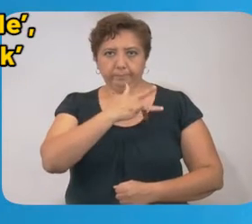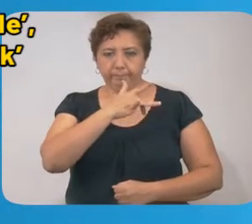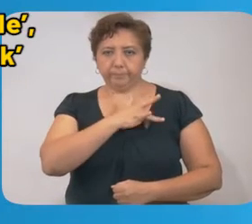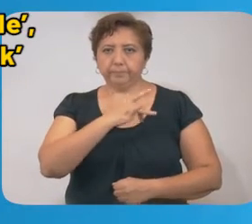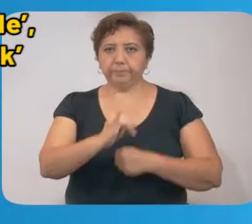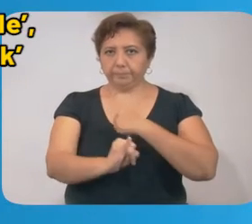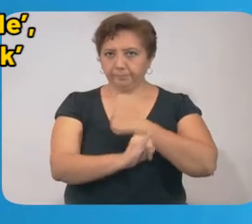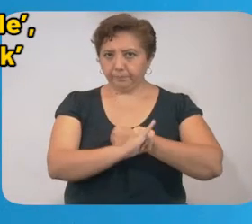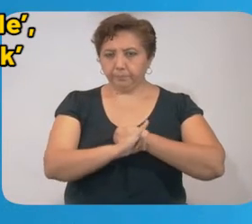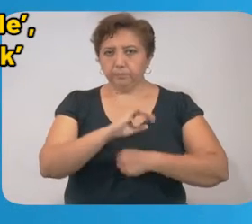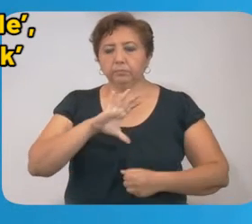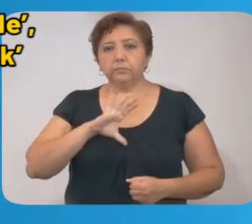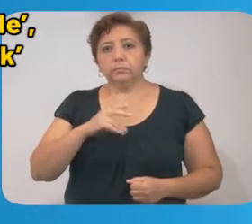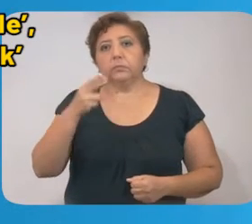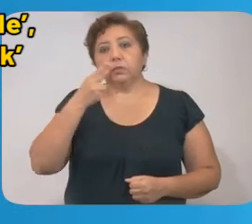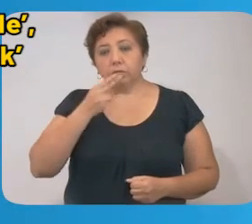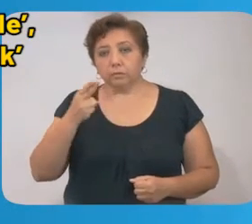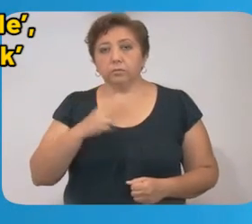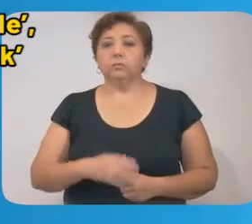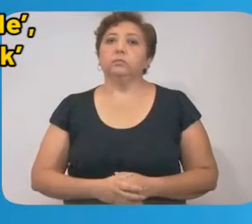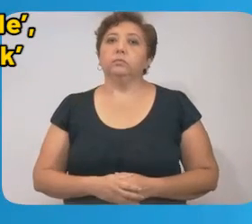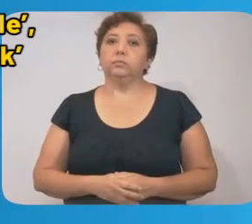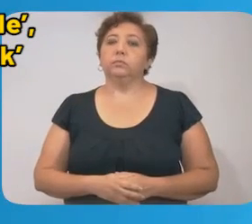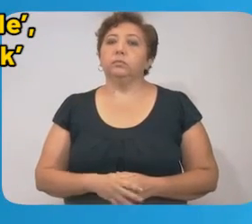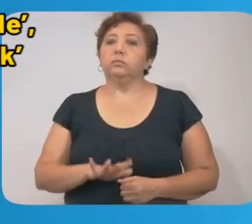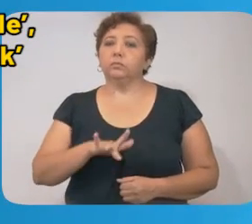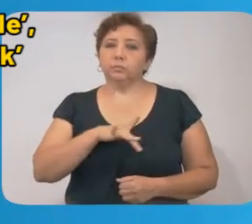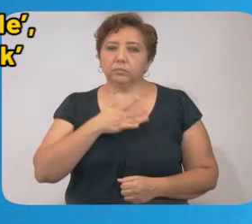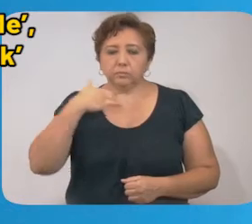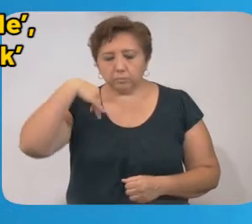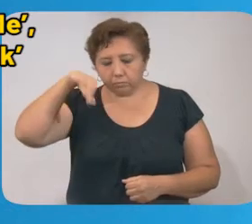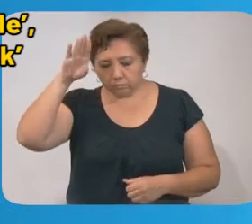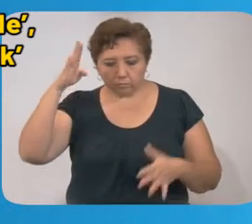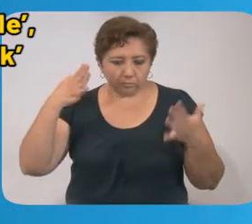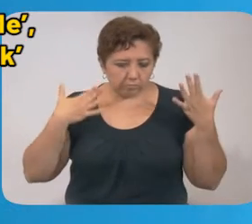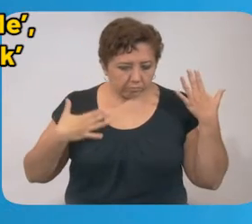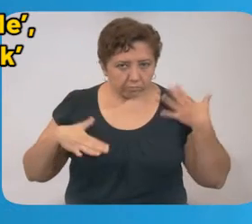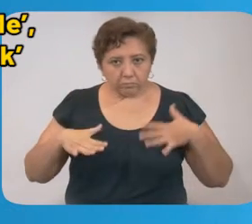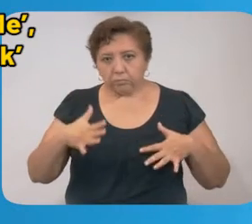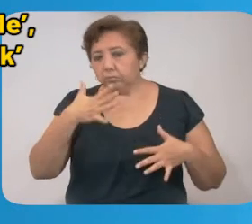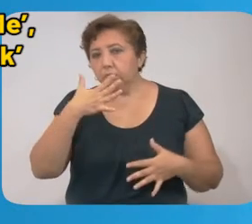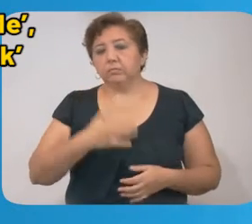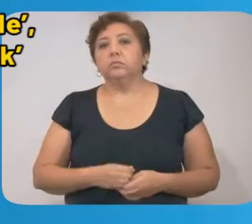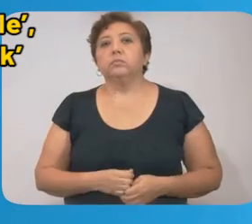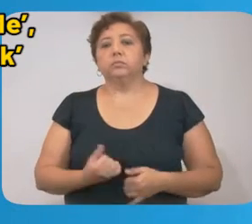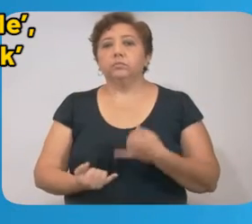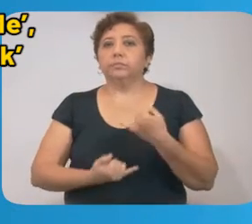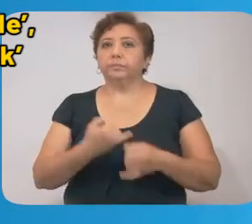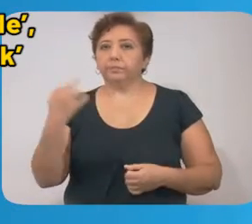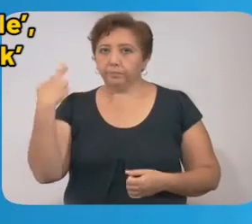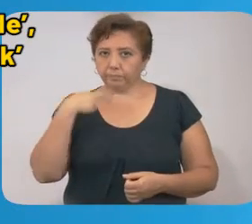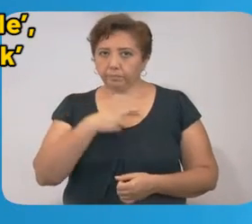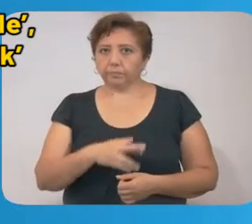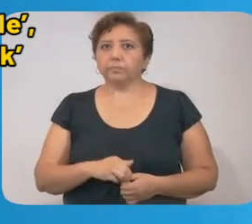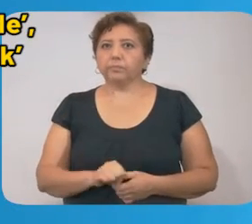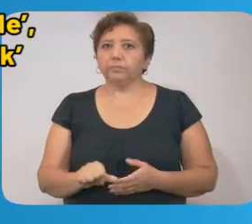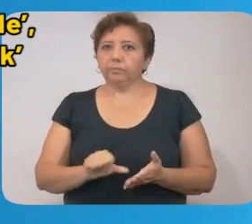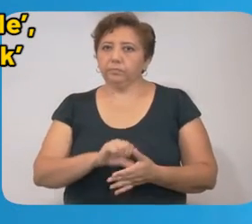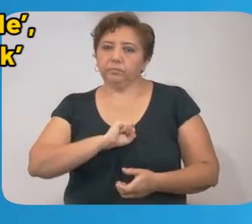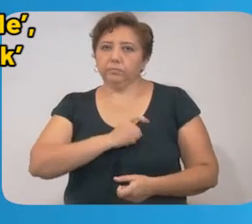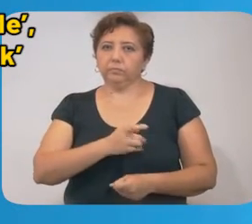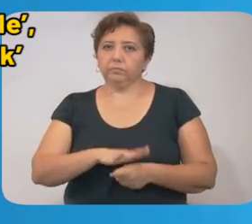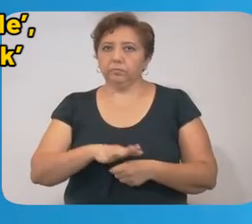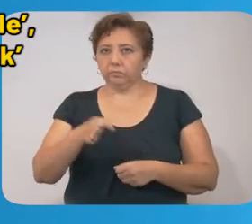cardíacos, VIH, cáncer o tabaquismo, si presentan fiebre, cansancio o tos seca, acudir de inmediato al centro de salud